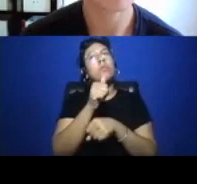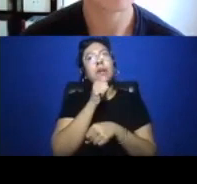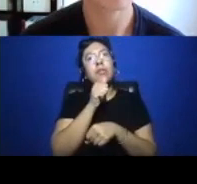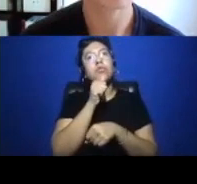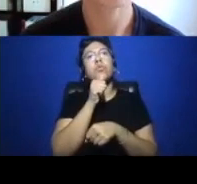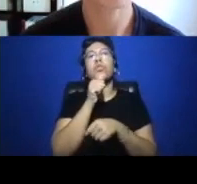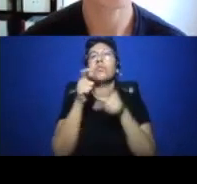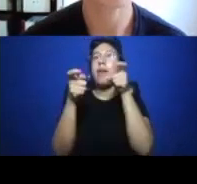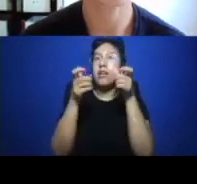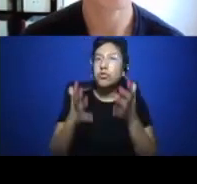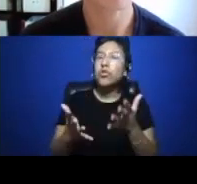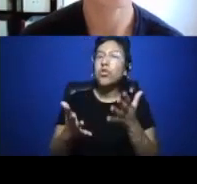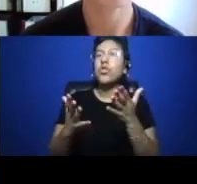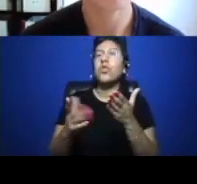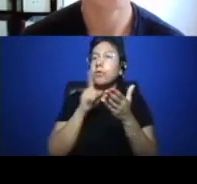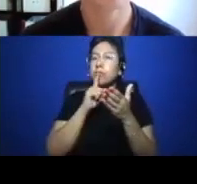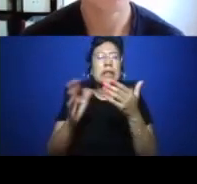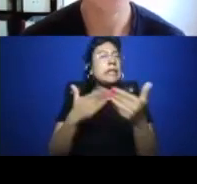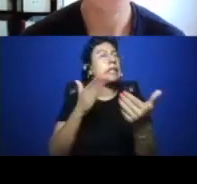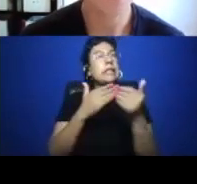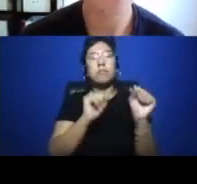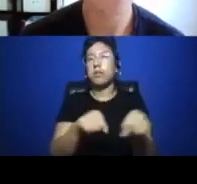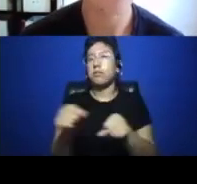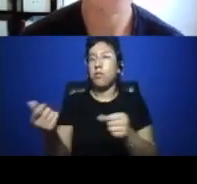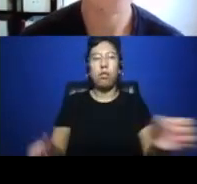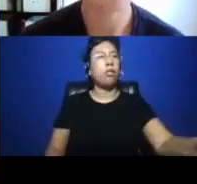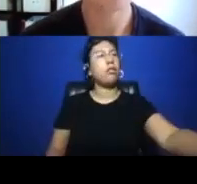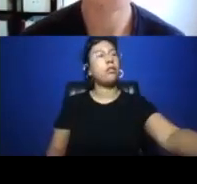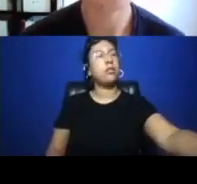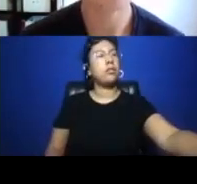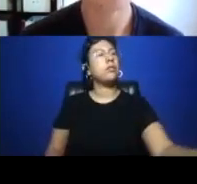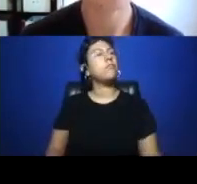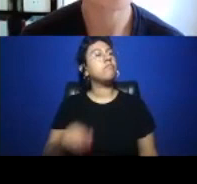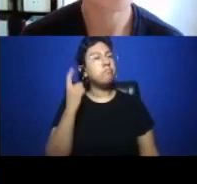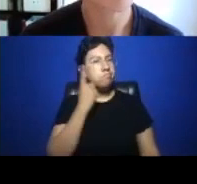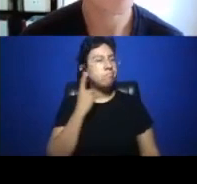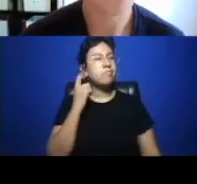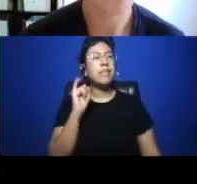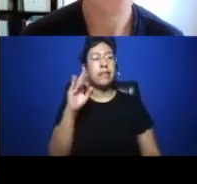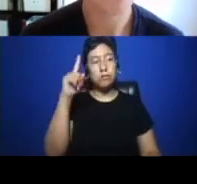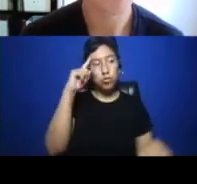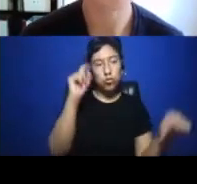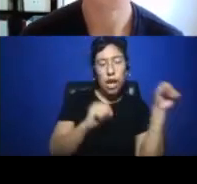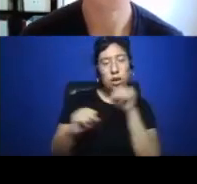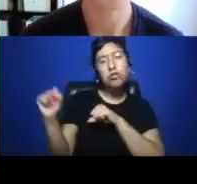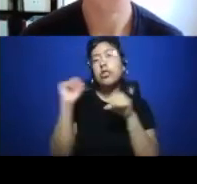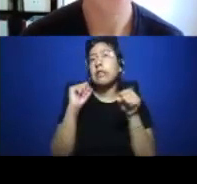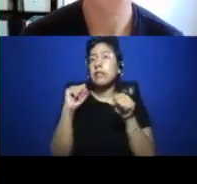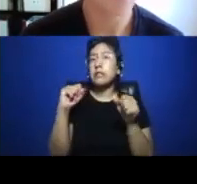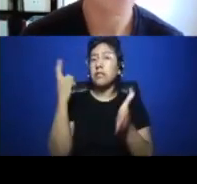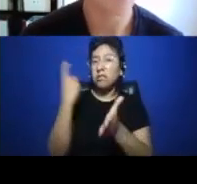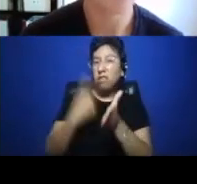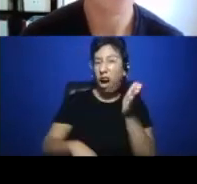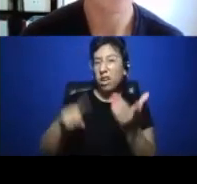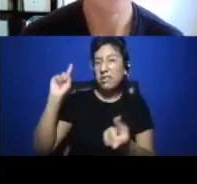animarles que usen un software para manejar contraseñas, pero que lo hagan, lo quiero que sea lo más fácil posible. No sé